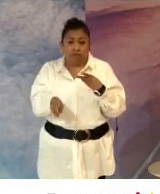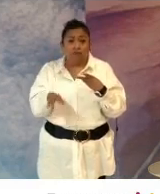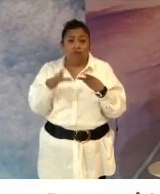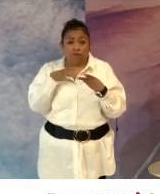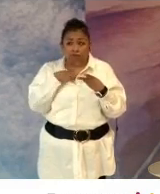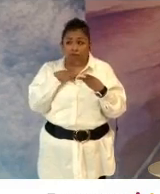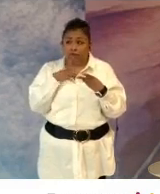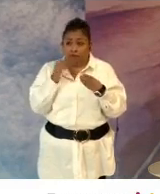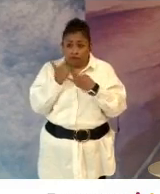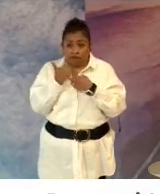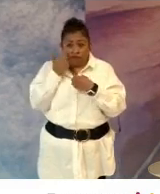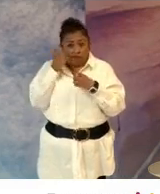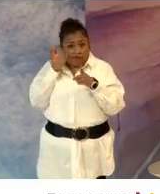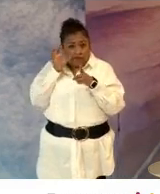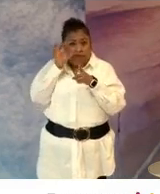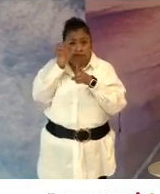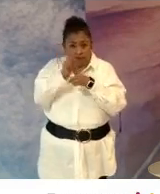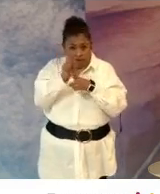una intención,